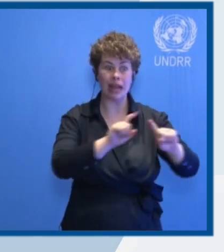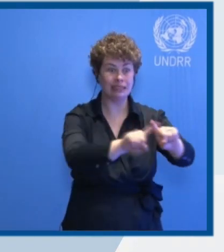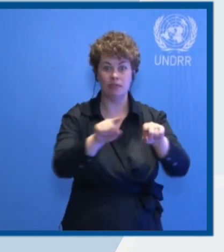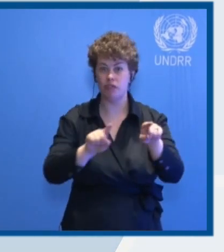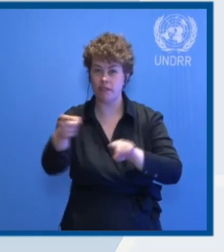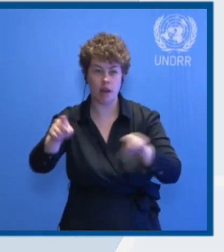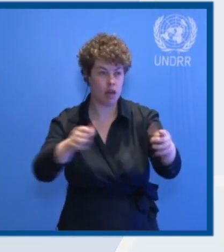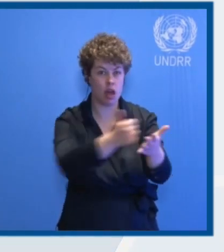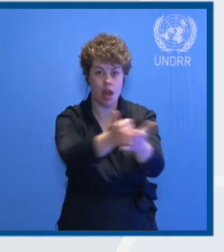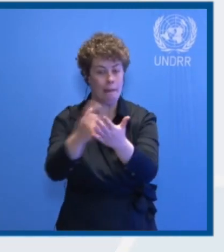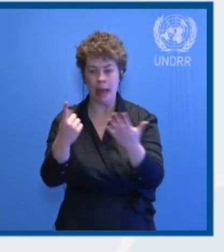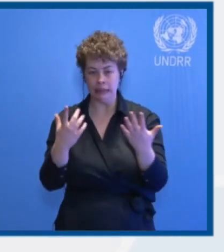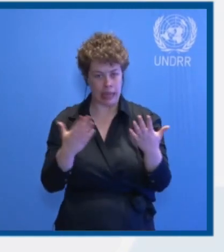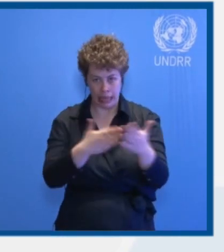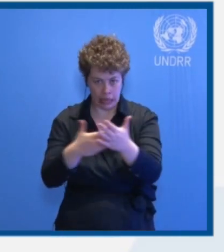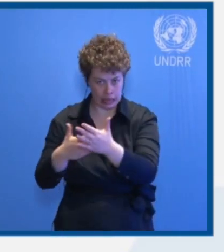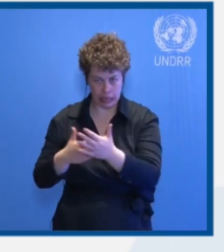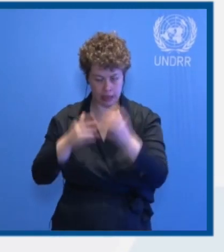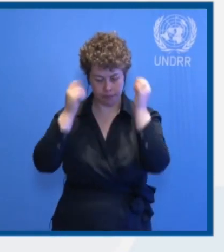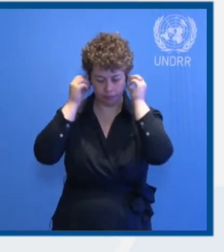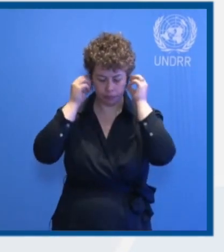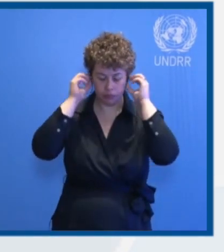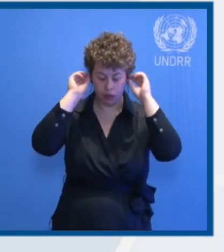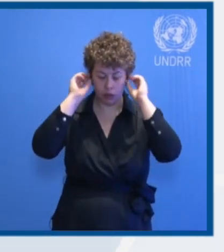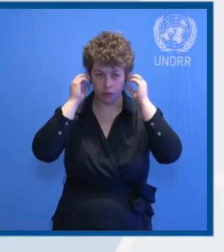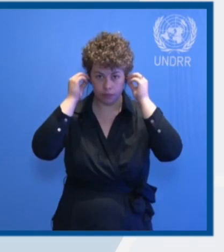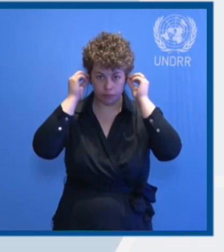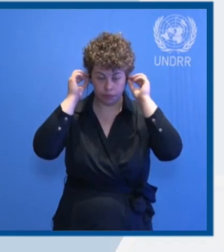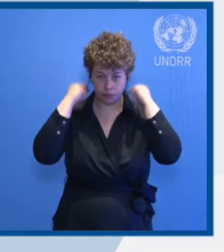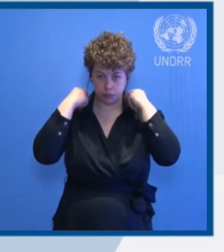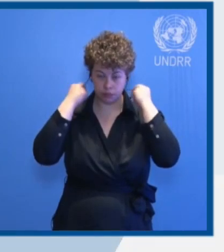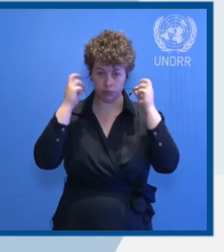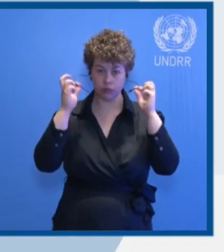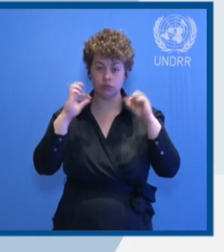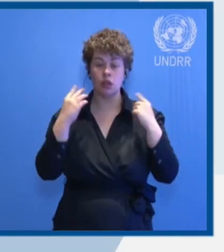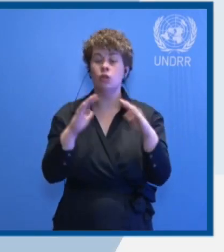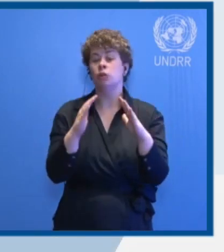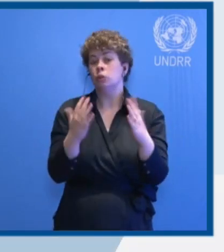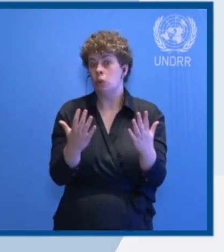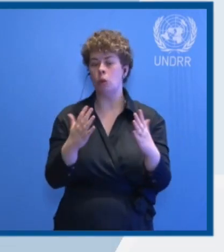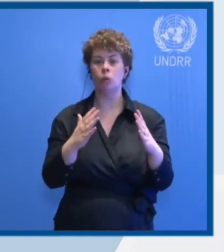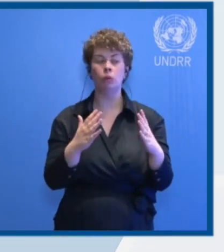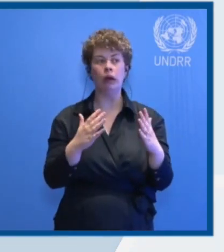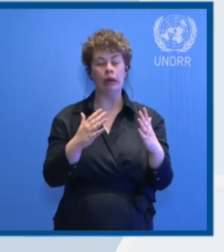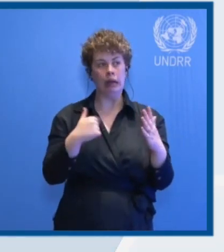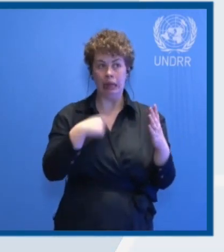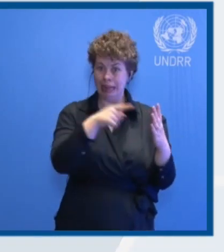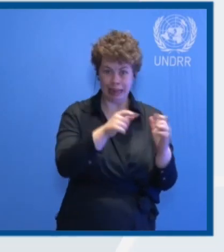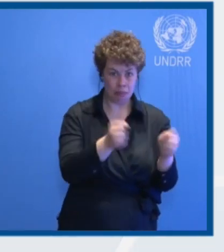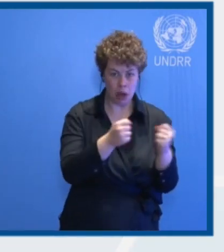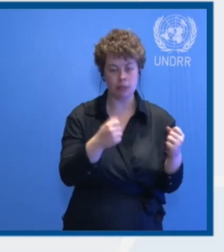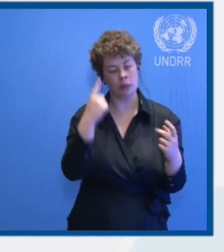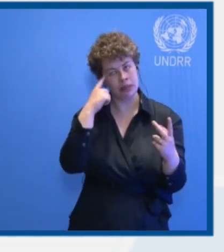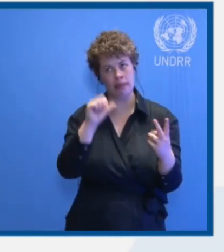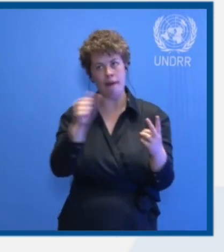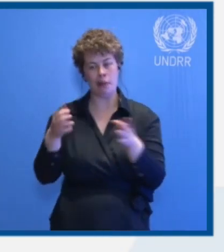incentivar o tener como experiencias prácticas de cómo se puede trabajar en territorio, es trabajar en unos